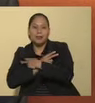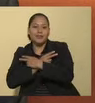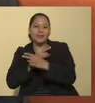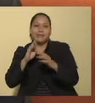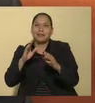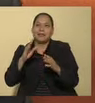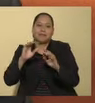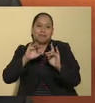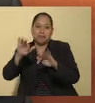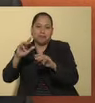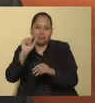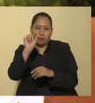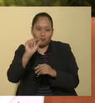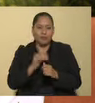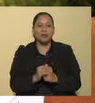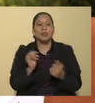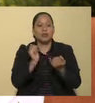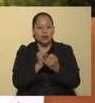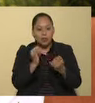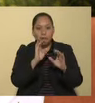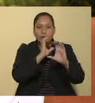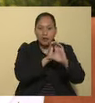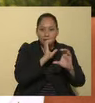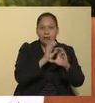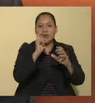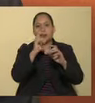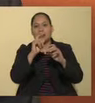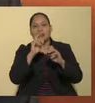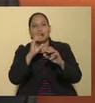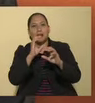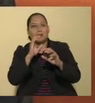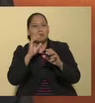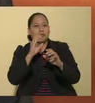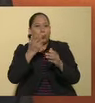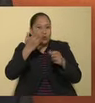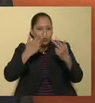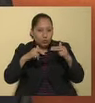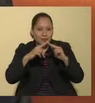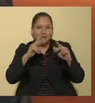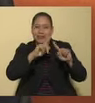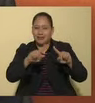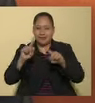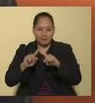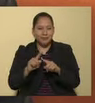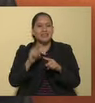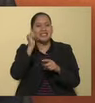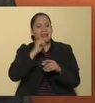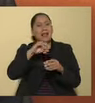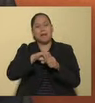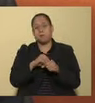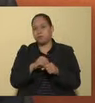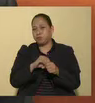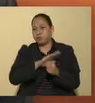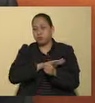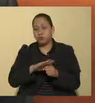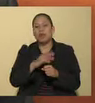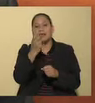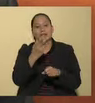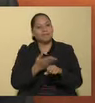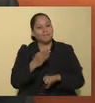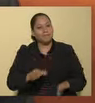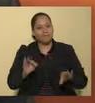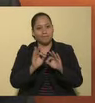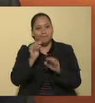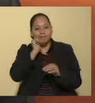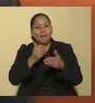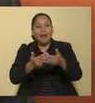contratar también son escasos. El transporte, los hoteles, el hospedaje, etcétera, suelen saturarse. Y entonces es importante que logremos hacer